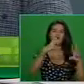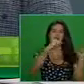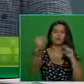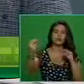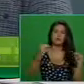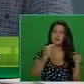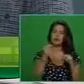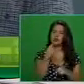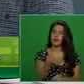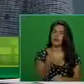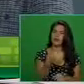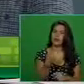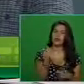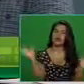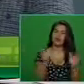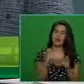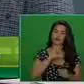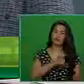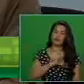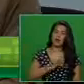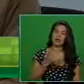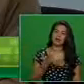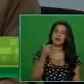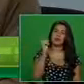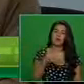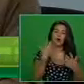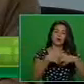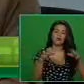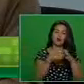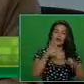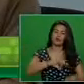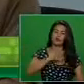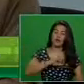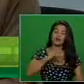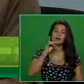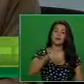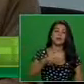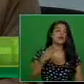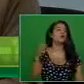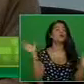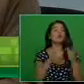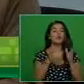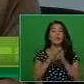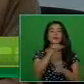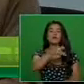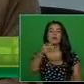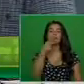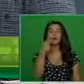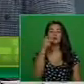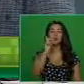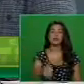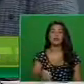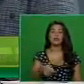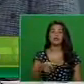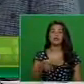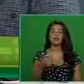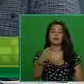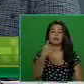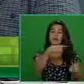te dije al principio, que son de movimientos sociales de base, organizaciones sociales de base y actores políticos o decisores